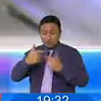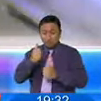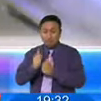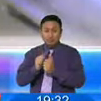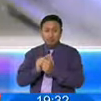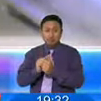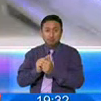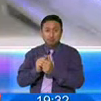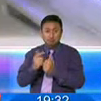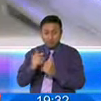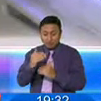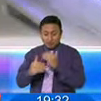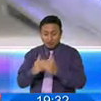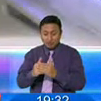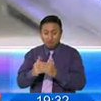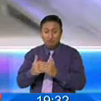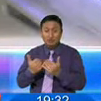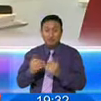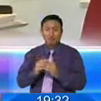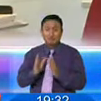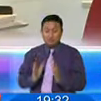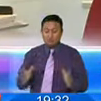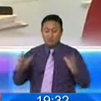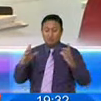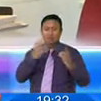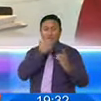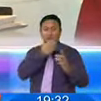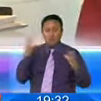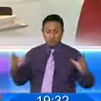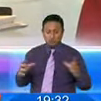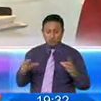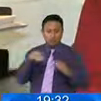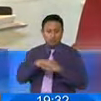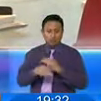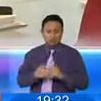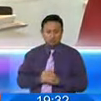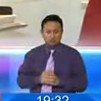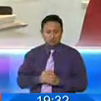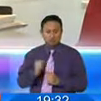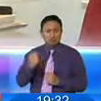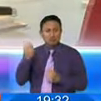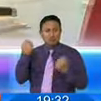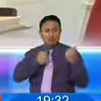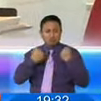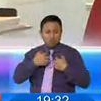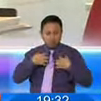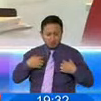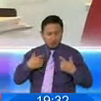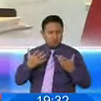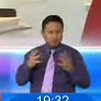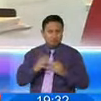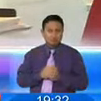que necesita por ahora le brinda una termocuna. No presenta ningún tipo de trauma ni ningún tipo de rasguño.